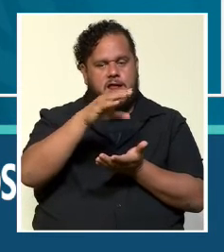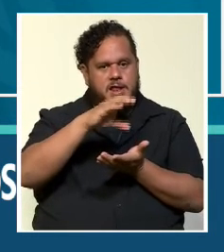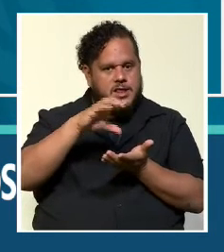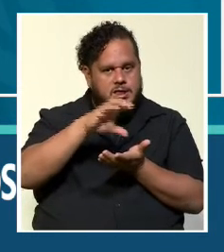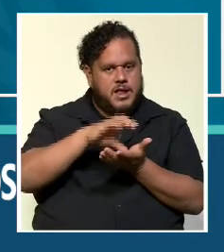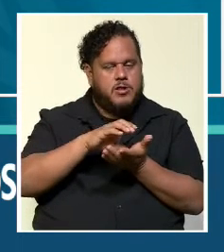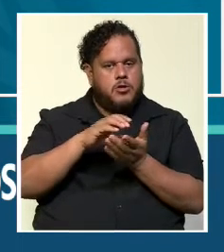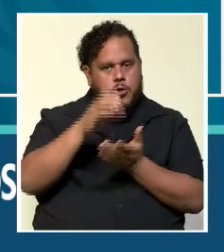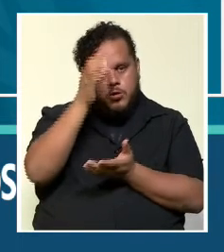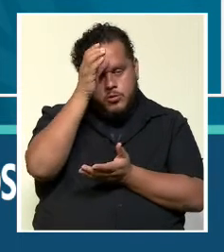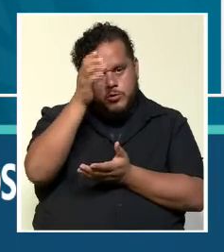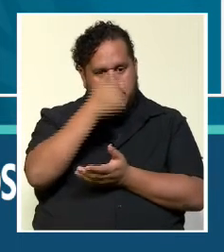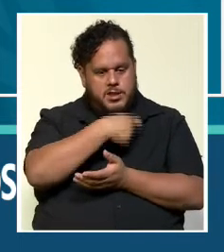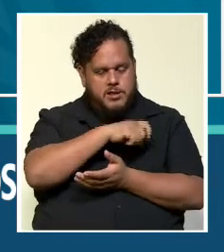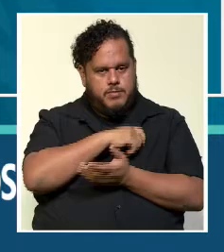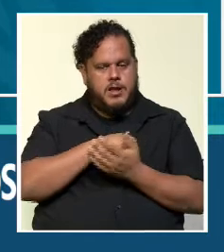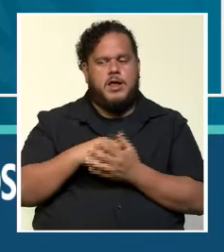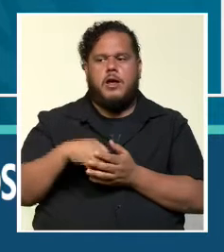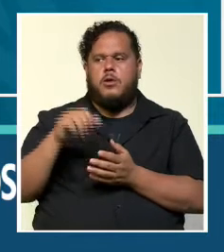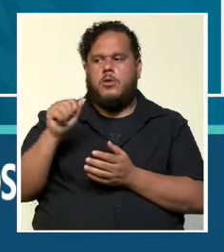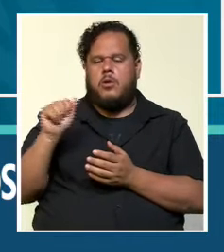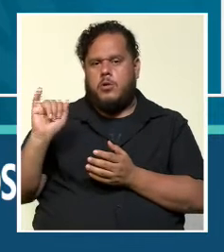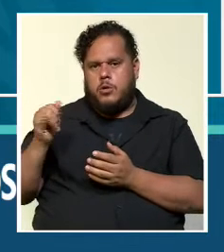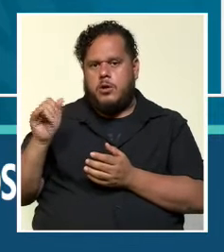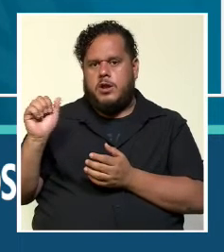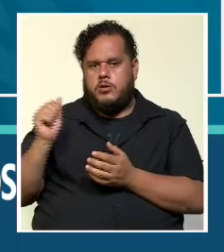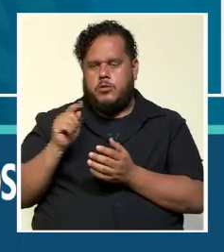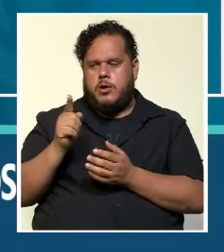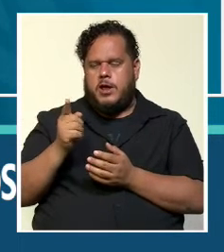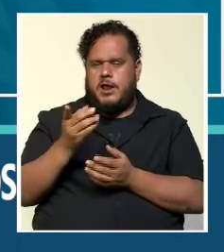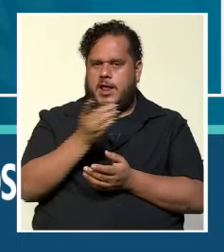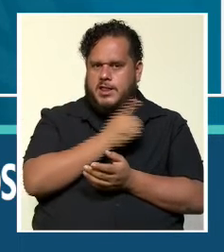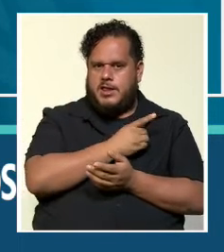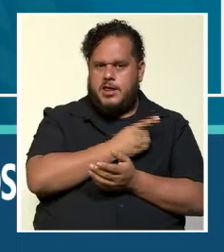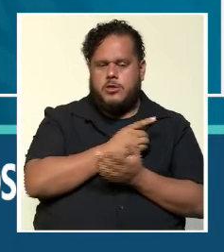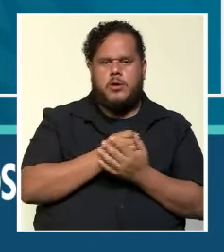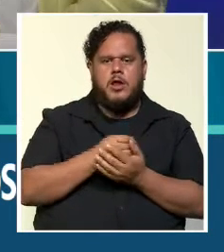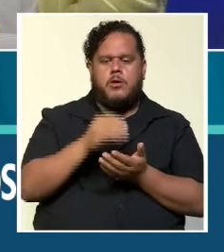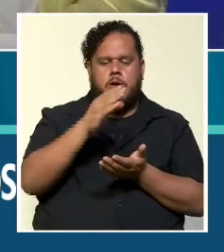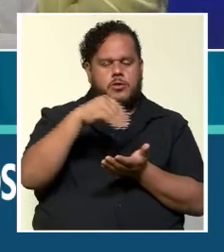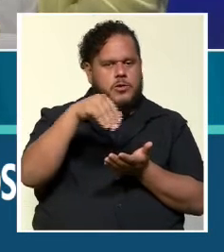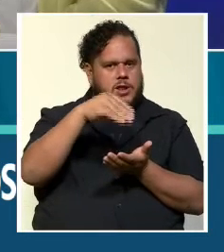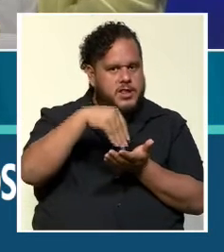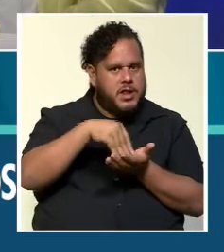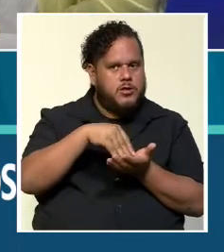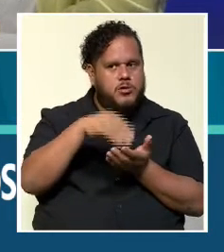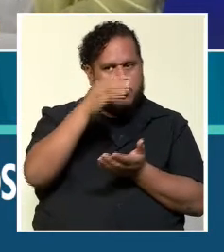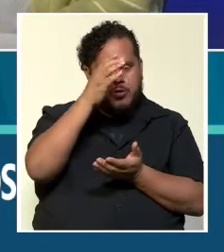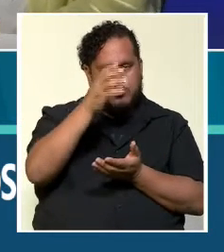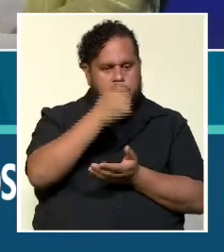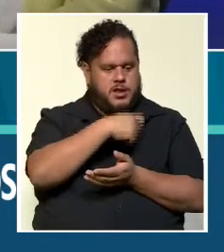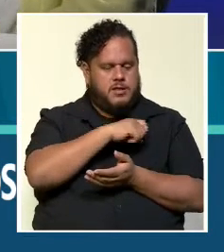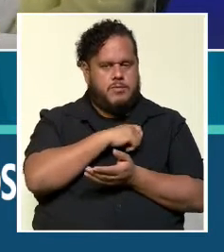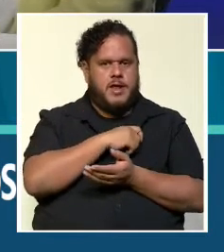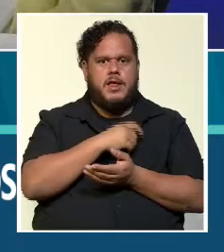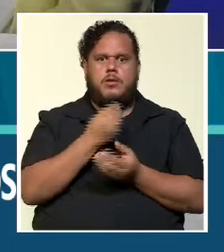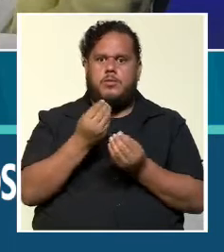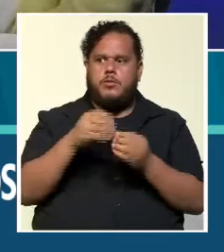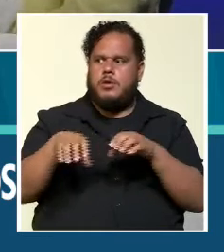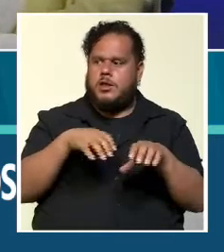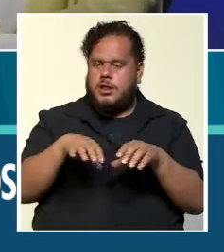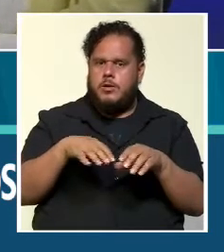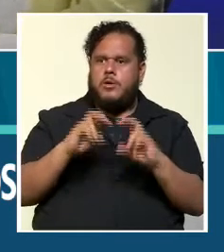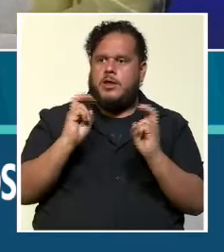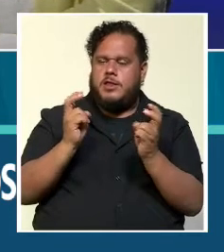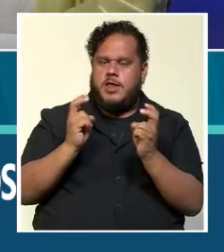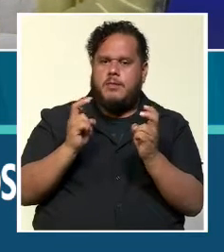Ollamburu, que estaba en ese momento como director. Era un momento en donde el Centro Cultural de España estaba muy activo en temas de literatura,